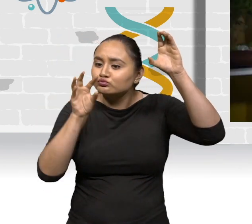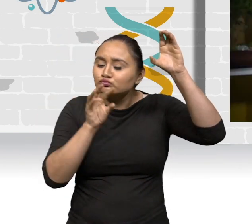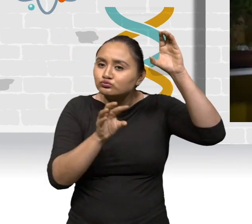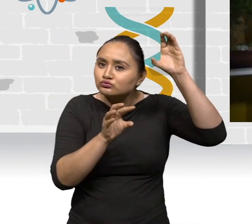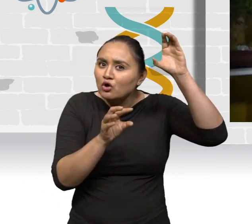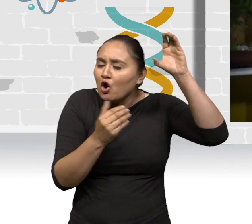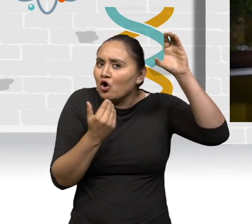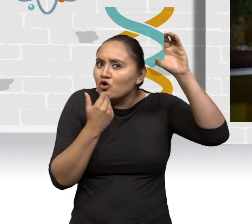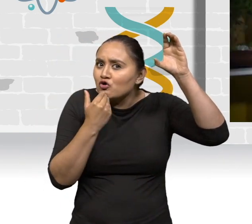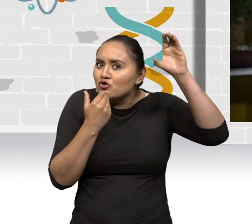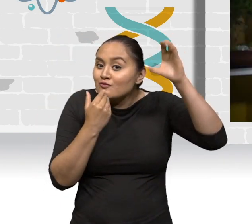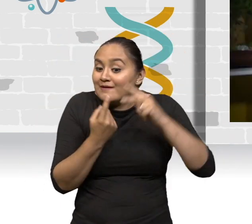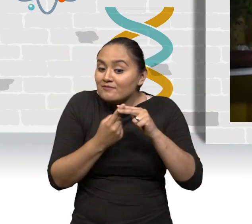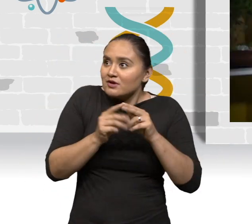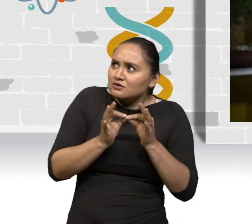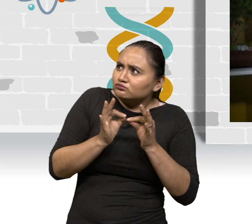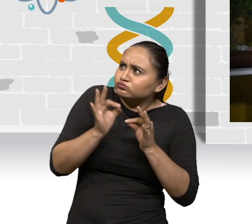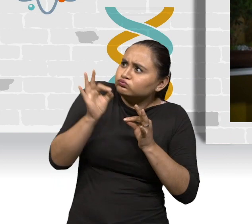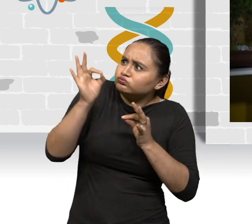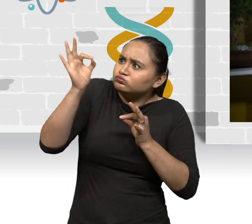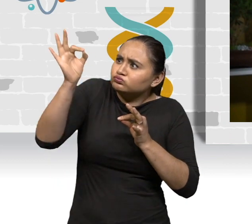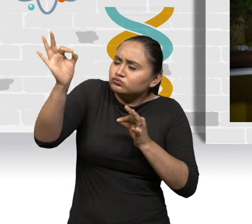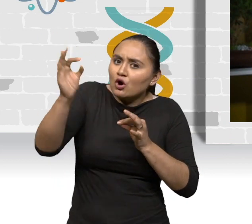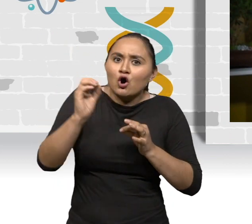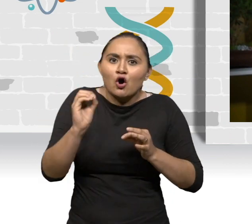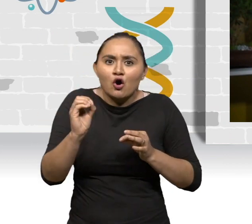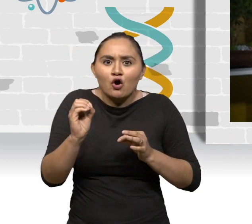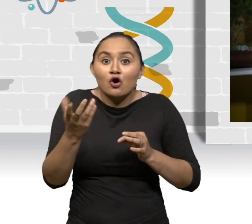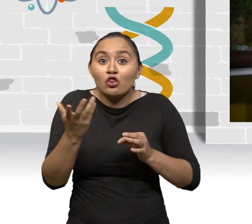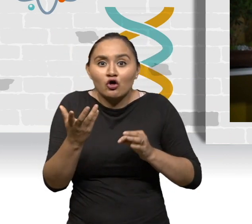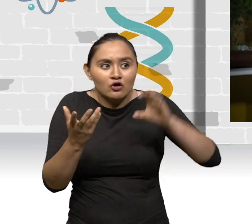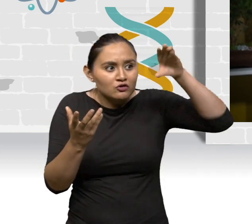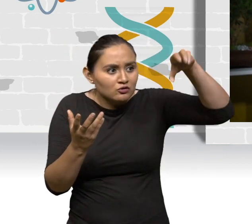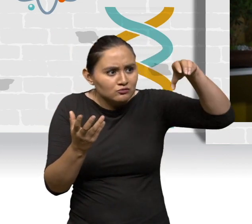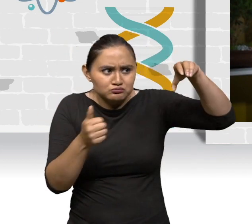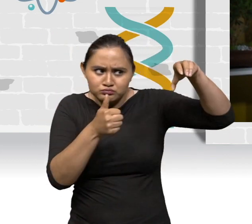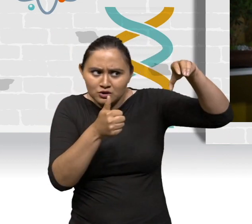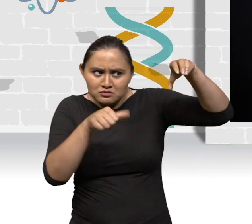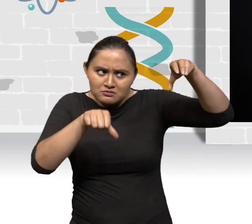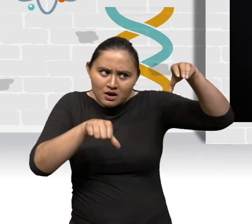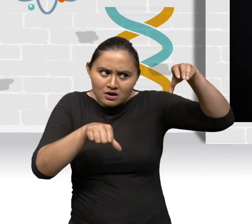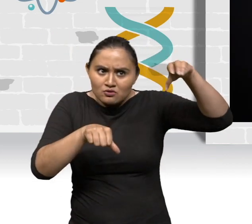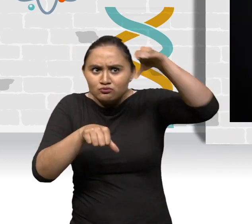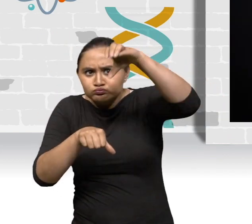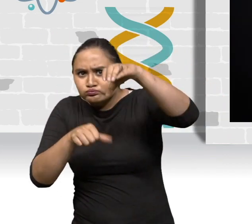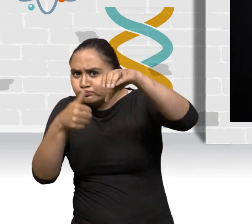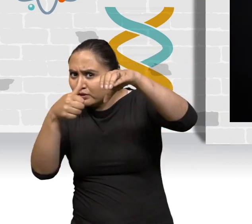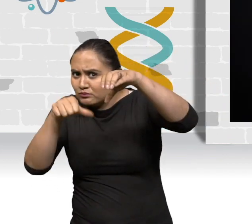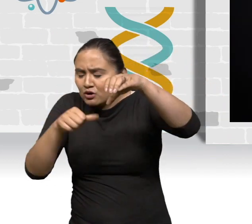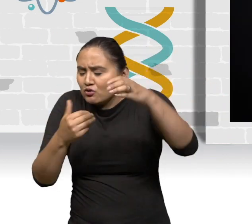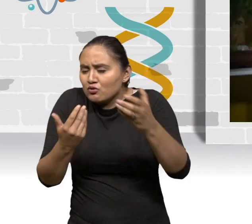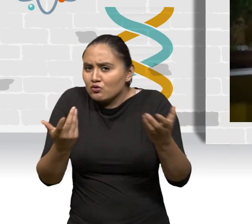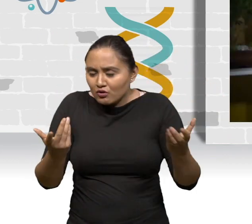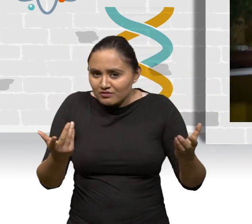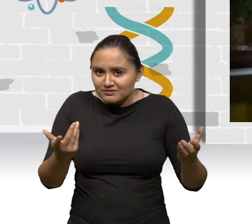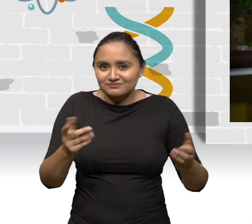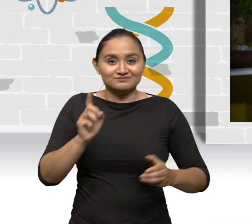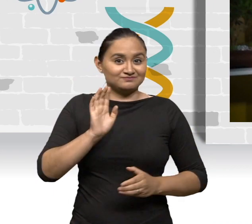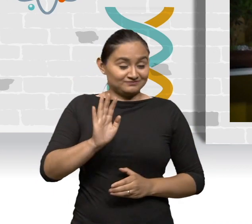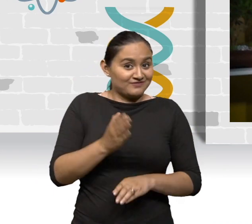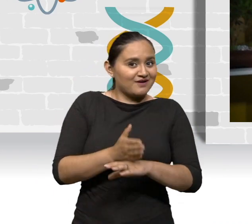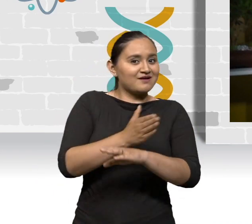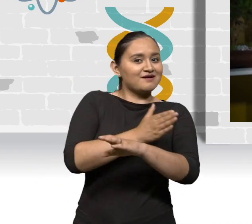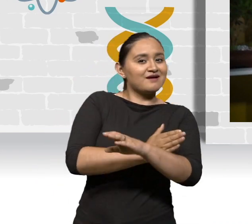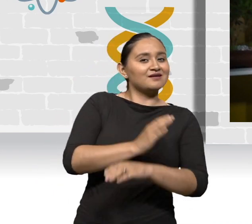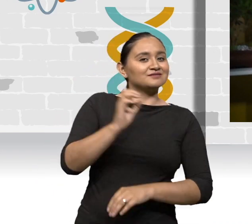medimos? ¿Cómo ubicamos los objetos? ¿Qué unidades utilizamos para ubicar? Pues para hacer esto, vamos primero